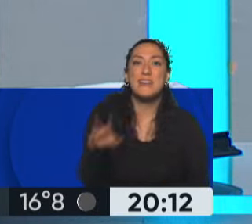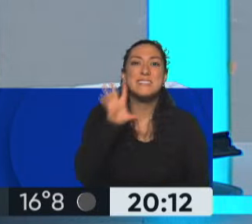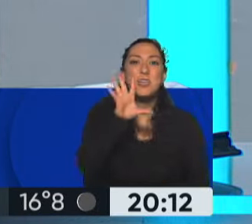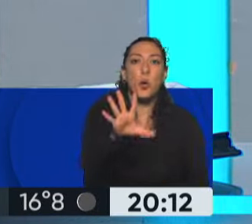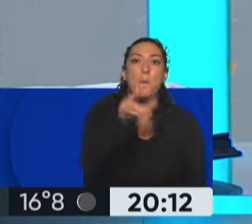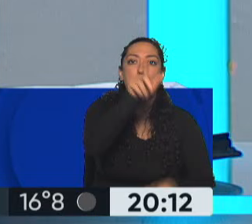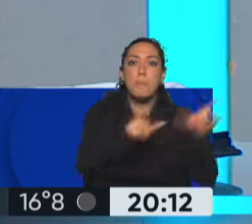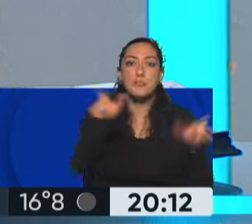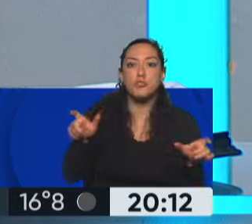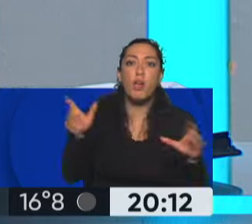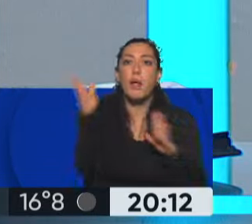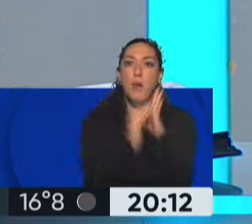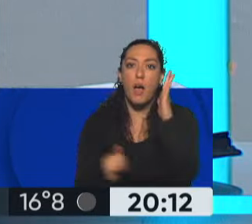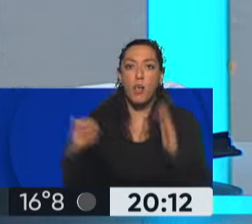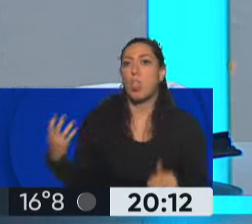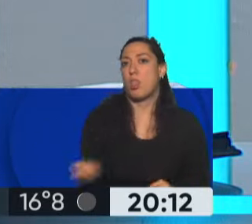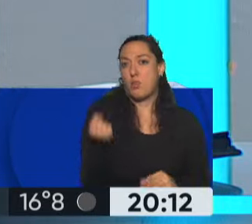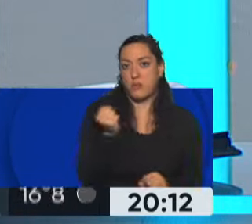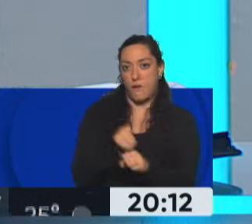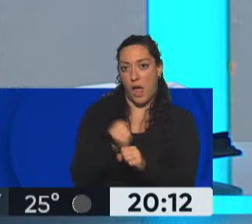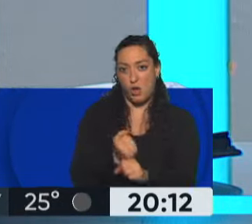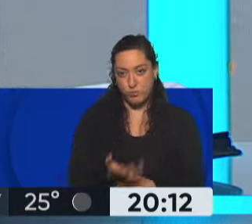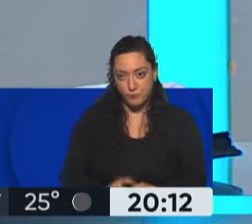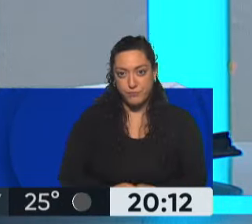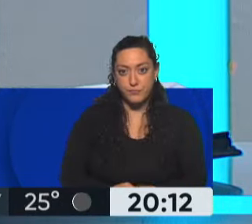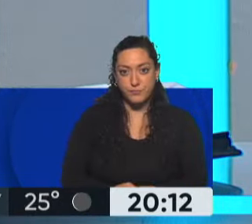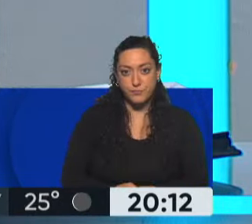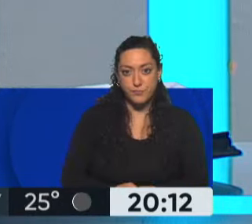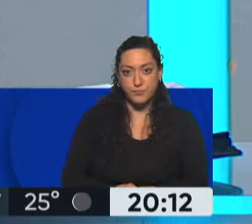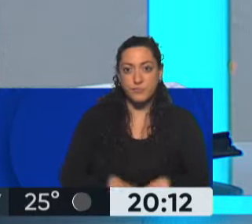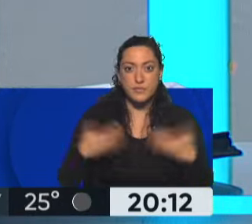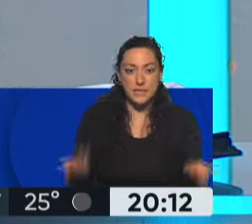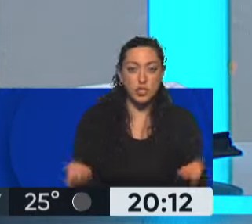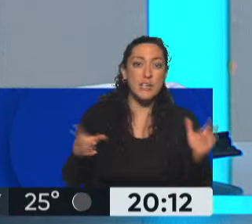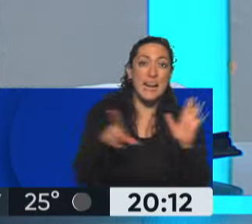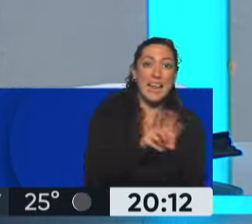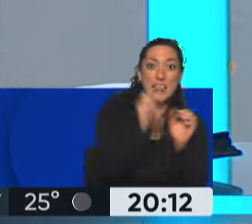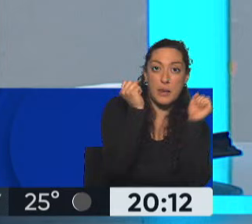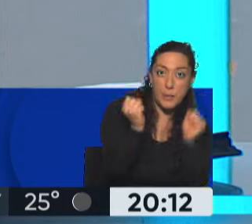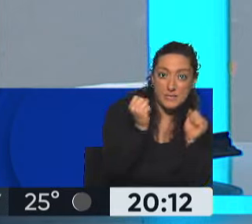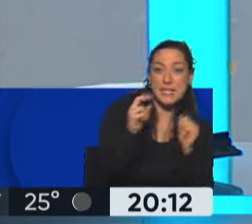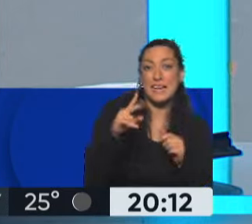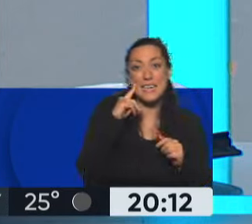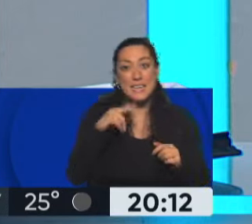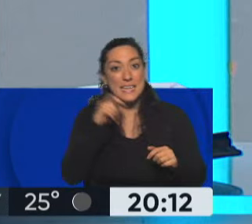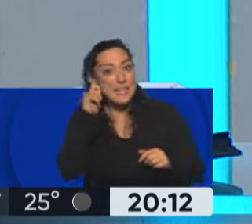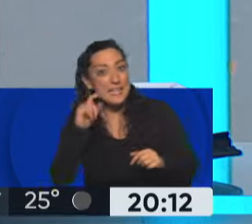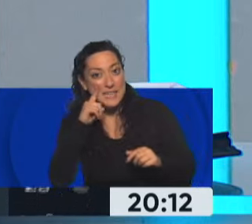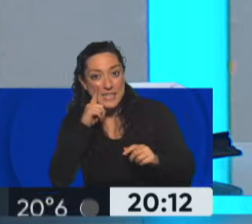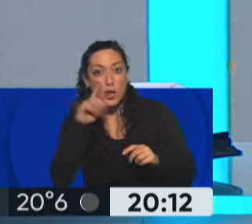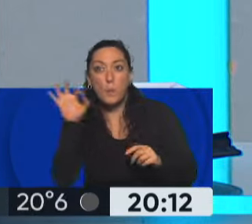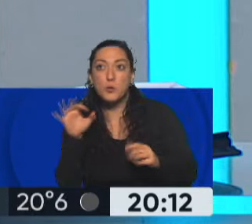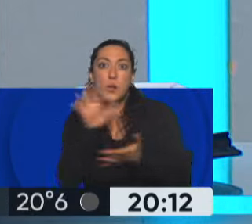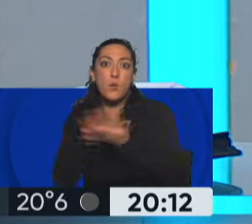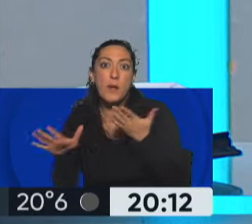quiere decir digo no cómo continúa la línea esta de de se sancionó la ley de bases el rigi oportunidades nueva